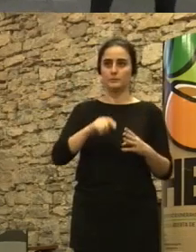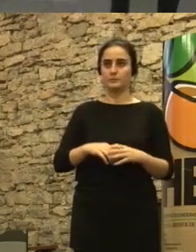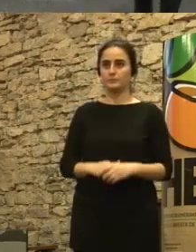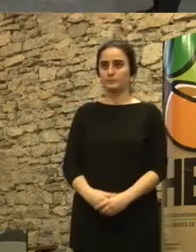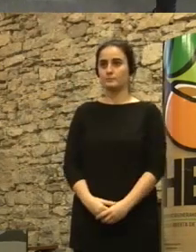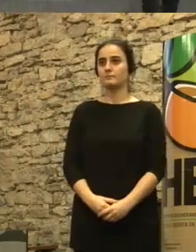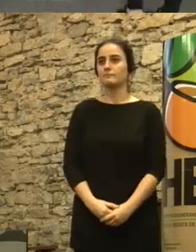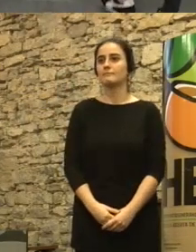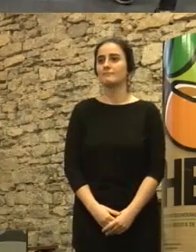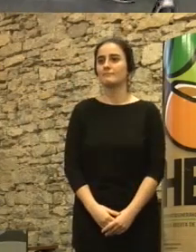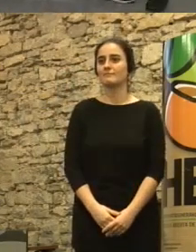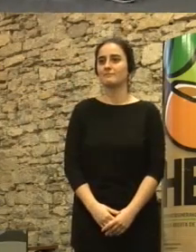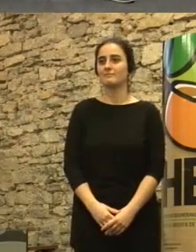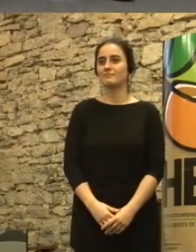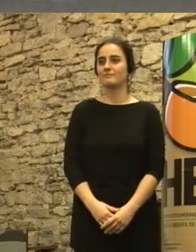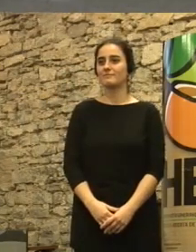micro.